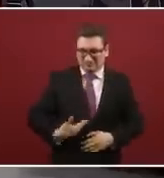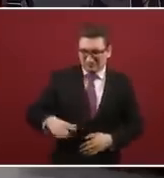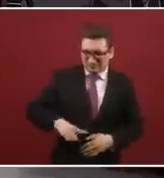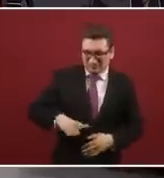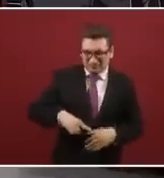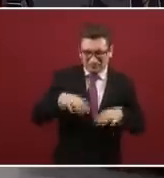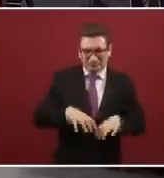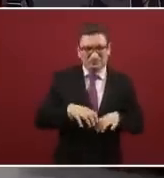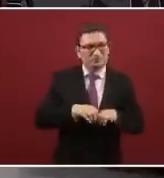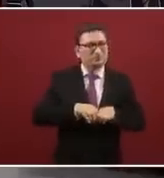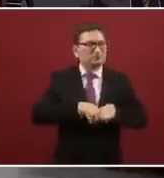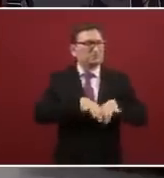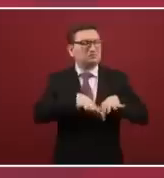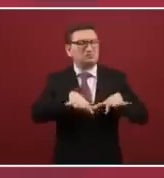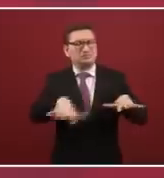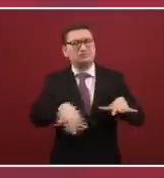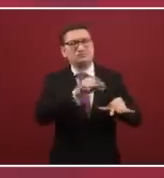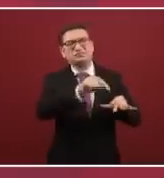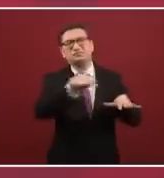todo el gobierno.